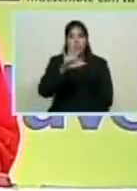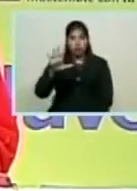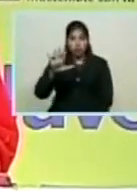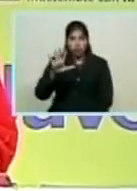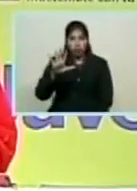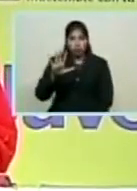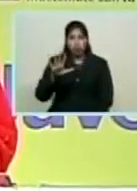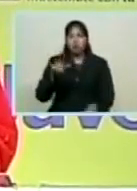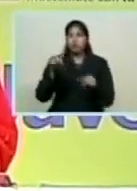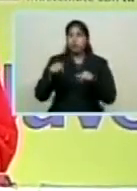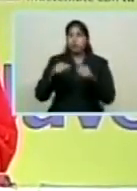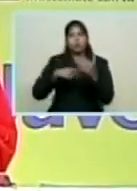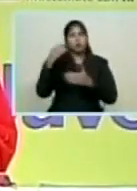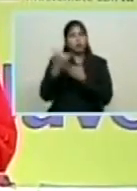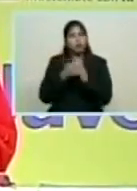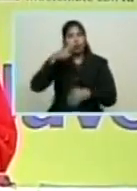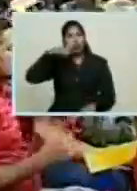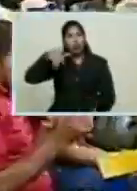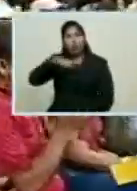2019-2025, el Plan del Pueblo.